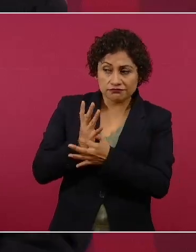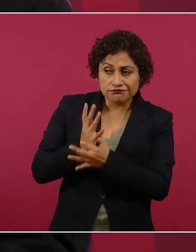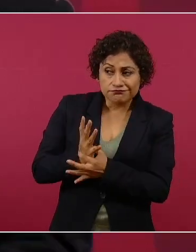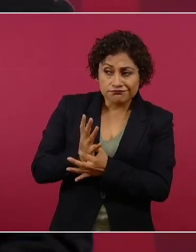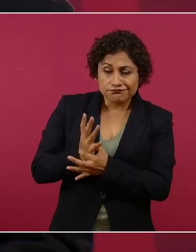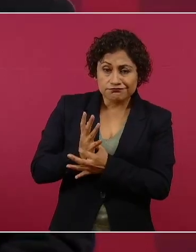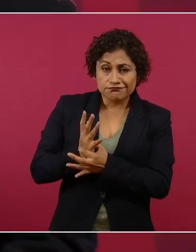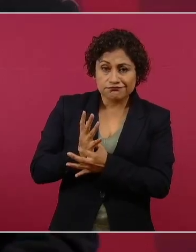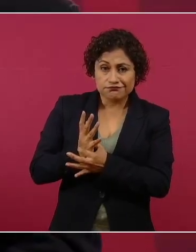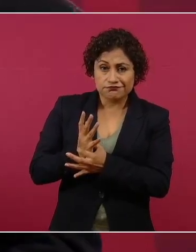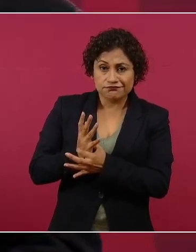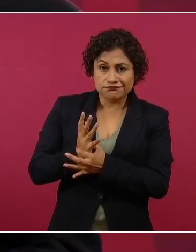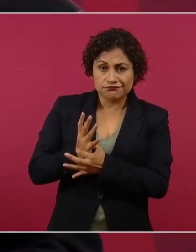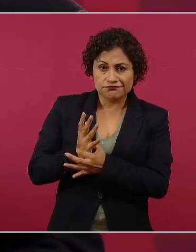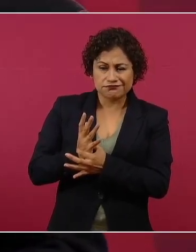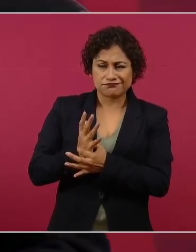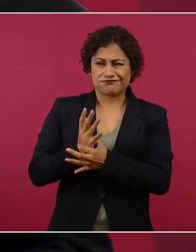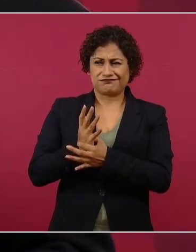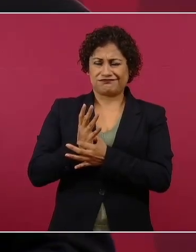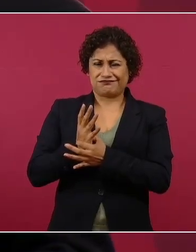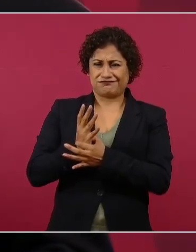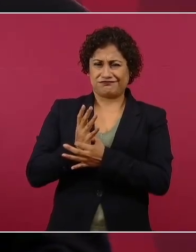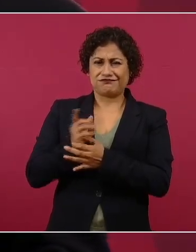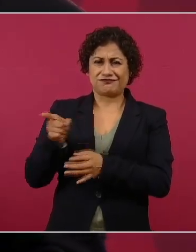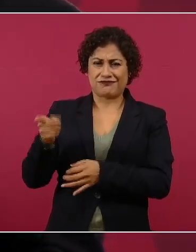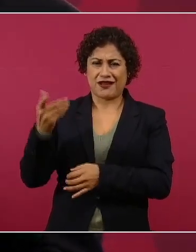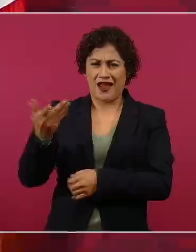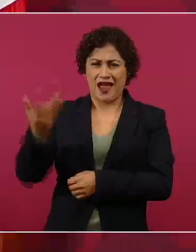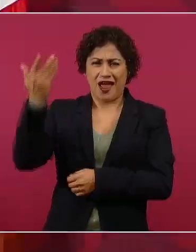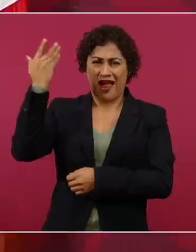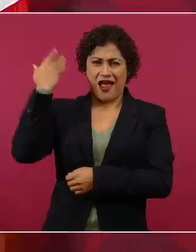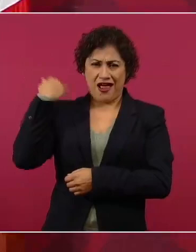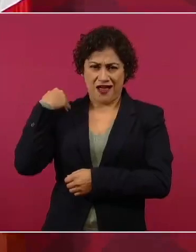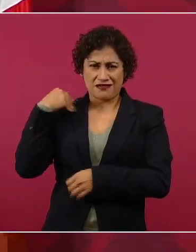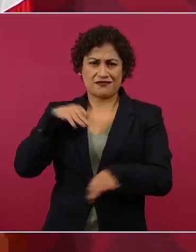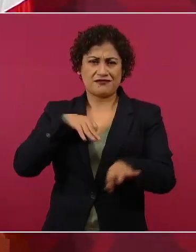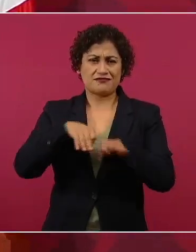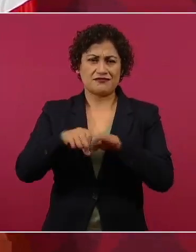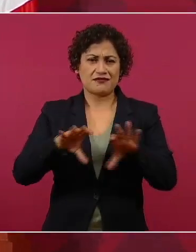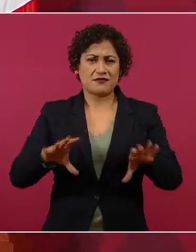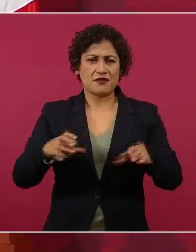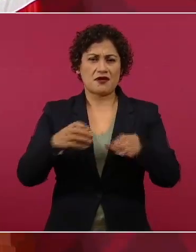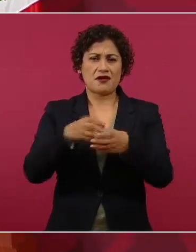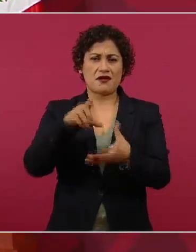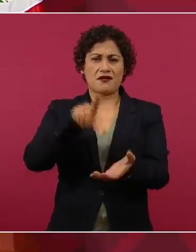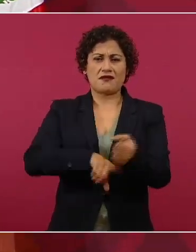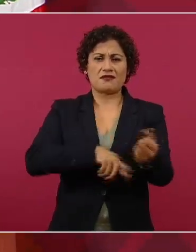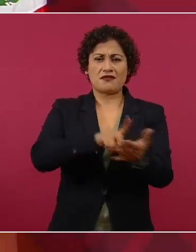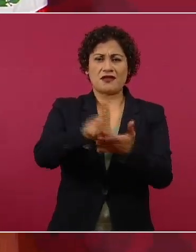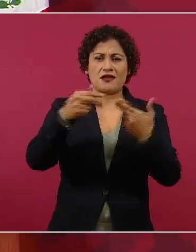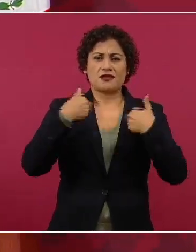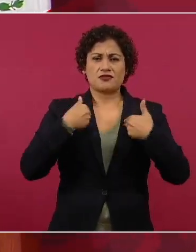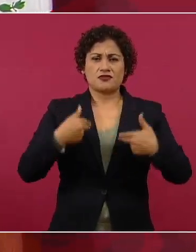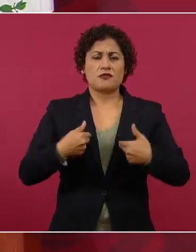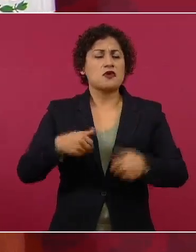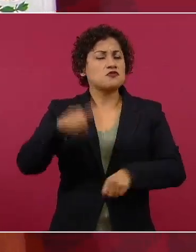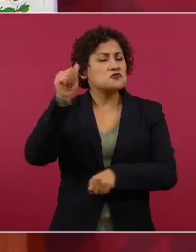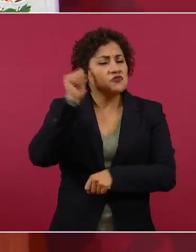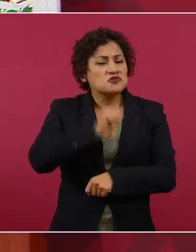cuando estaba en derechos humanos, siempre vinculado al